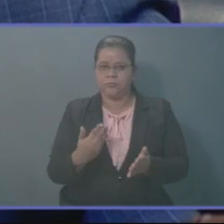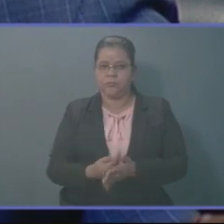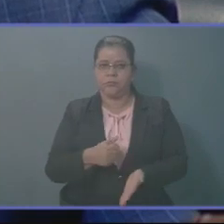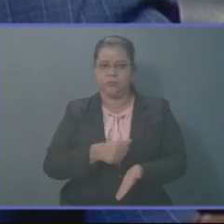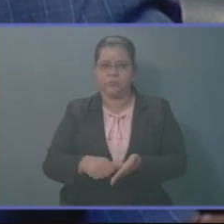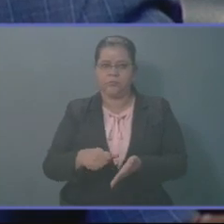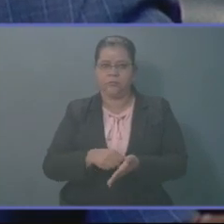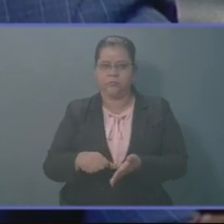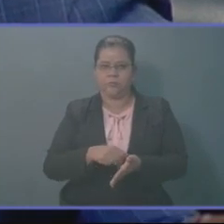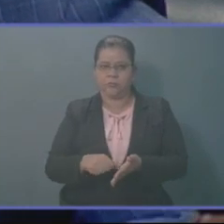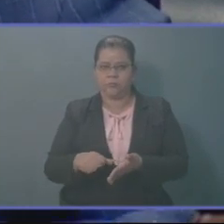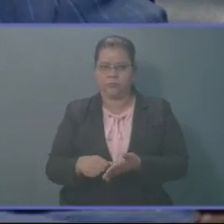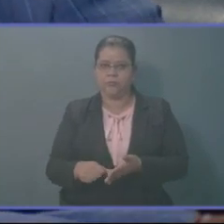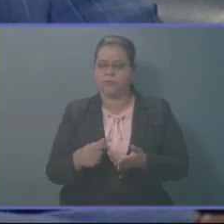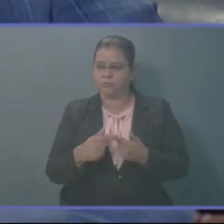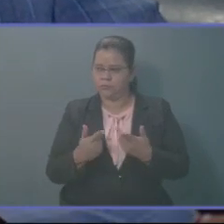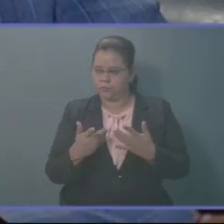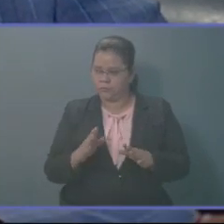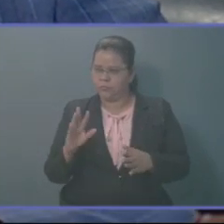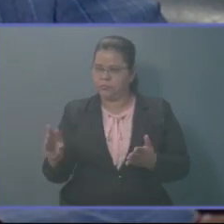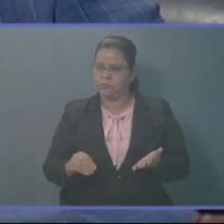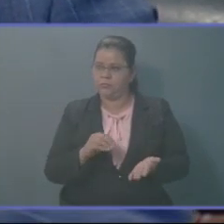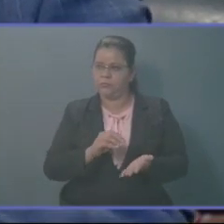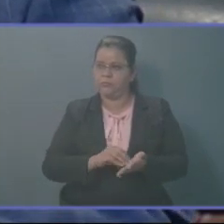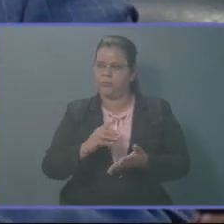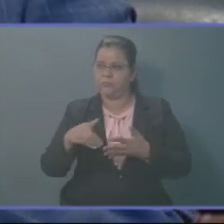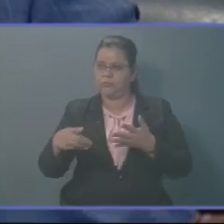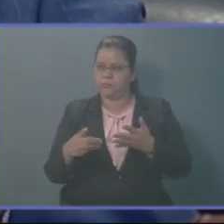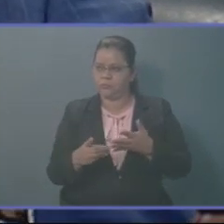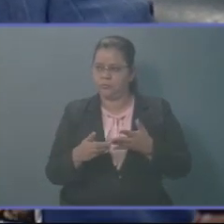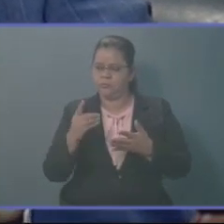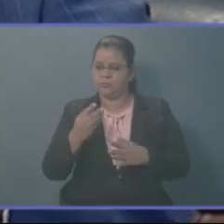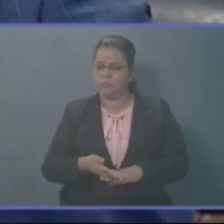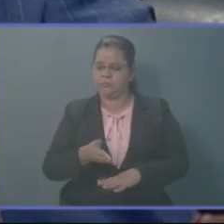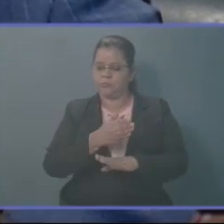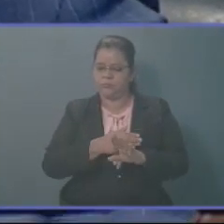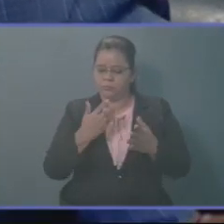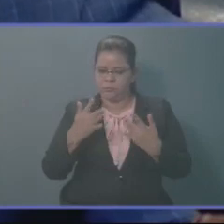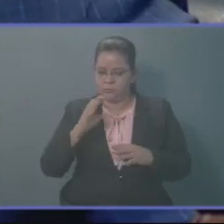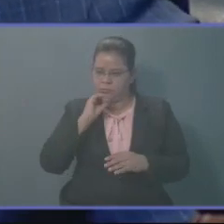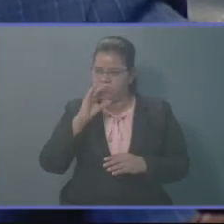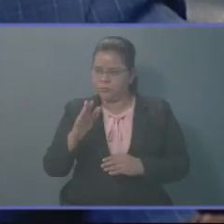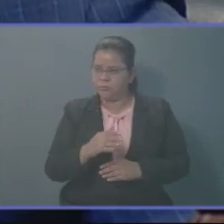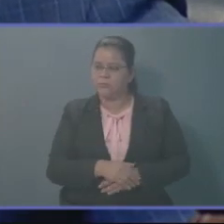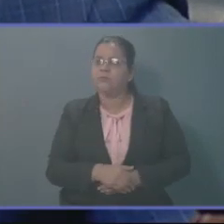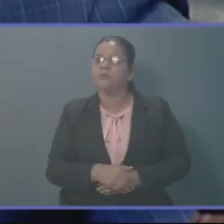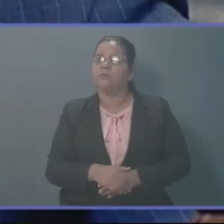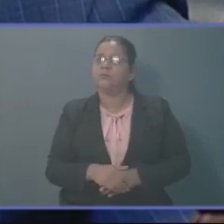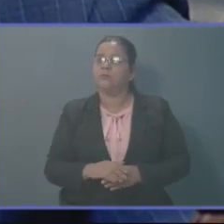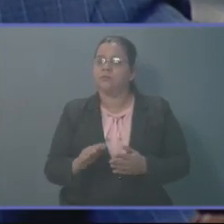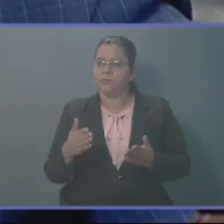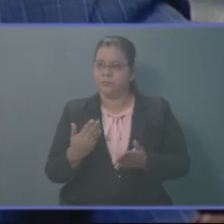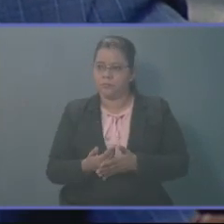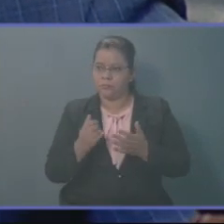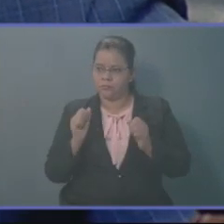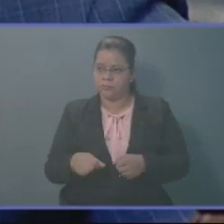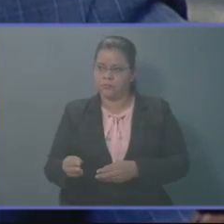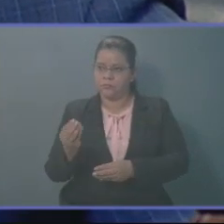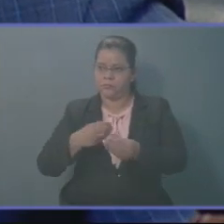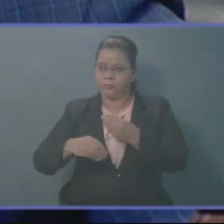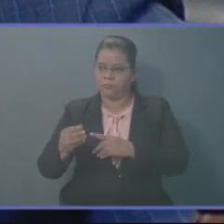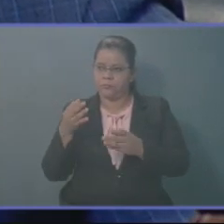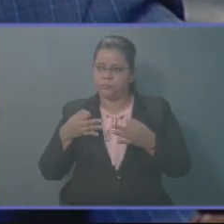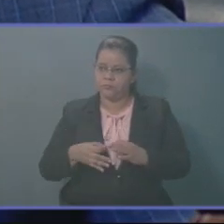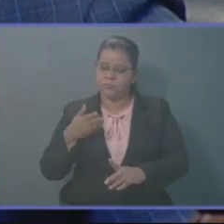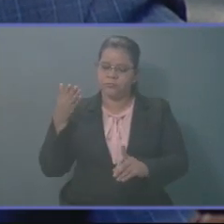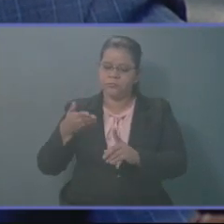municipales de conformidad a lo establecido en el decreto antes mencionado, los que deberán ser transferidos de forma